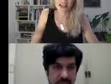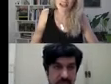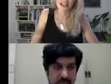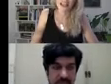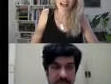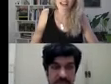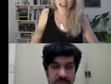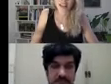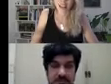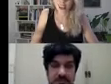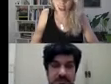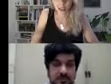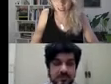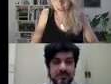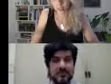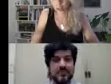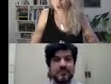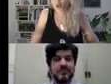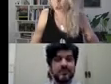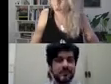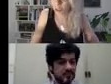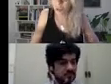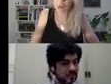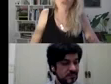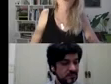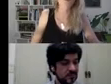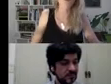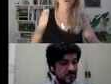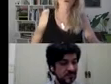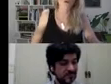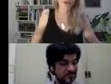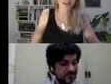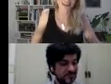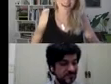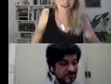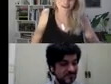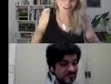Argentina hacia el exterior. Así que espero no aburrirlos, como